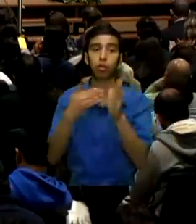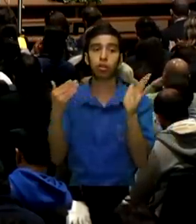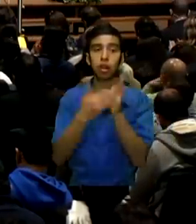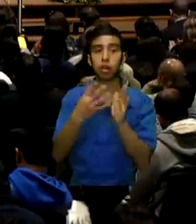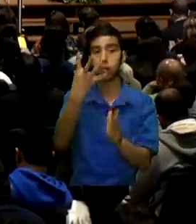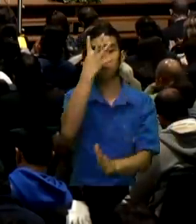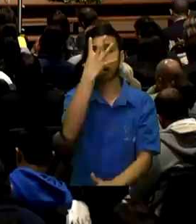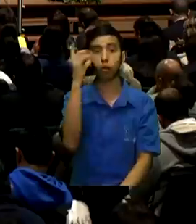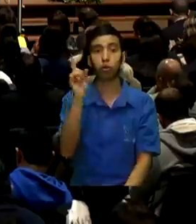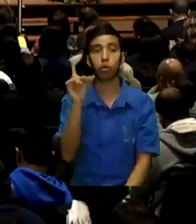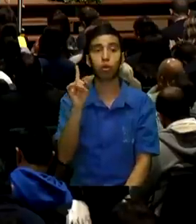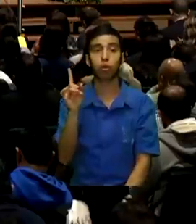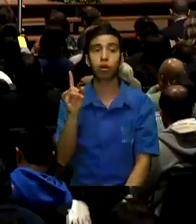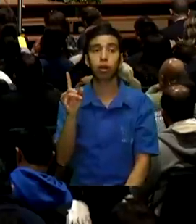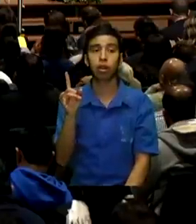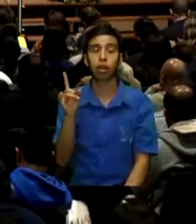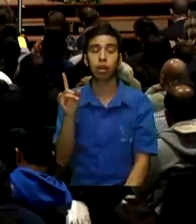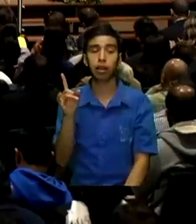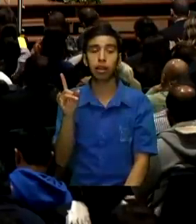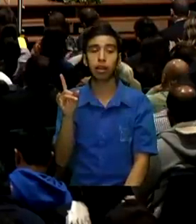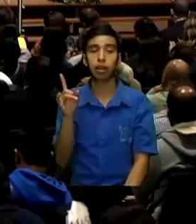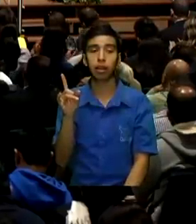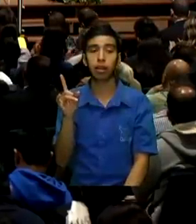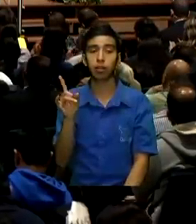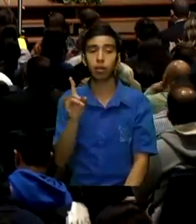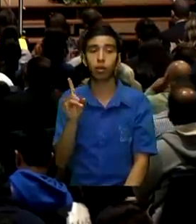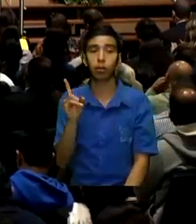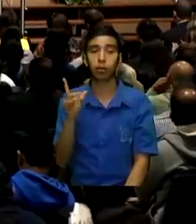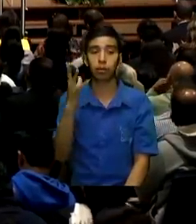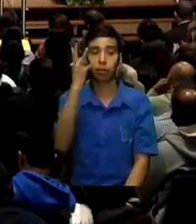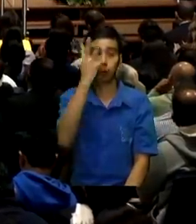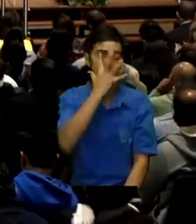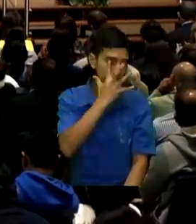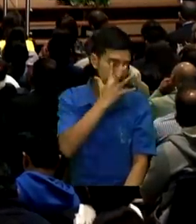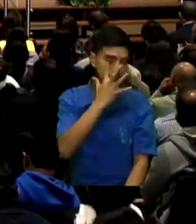no habéis resistido hasta el punto de derramar sangre. Ah,